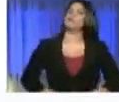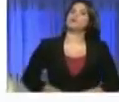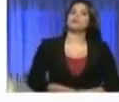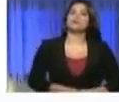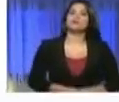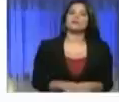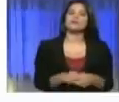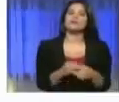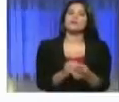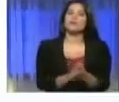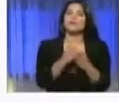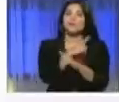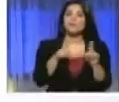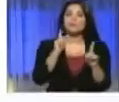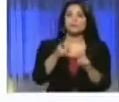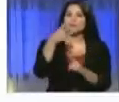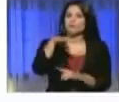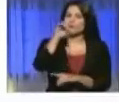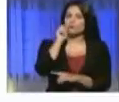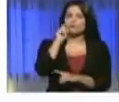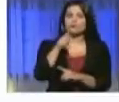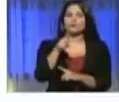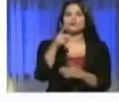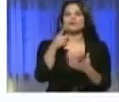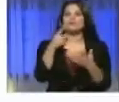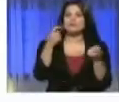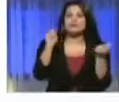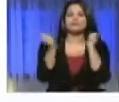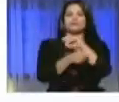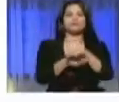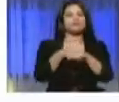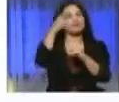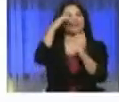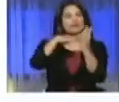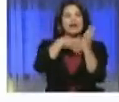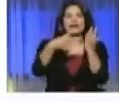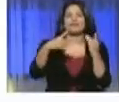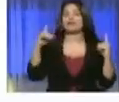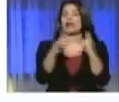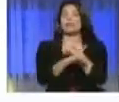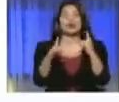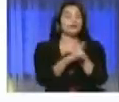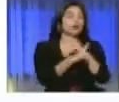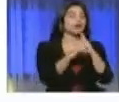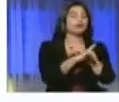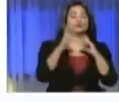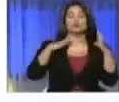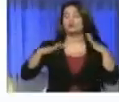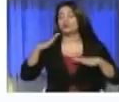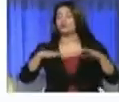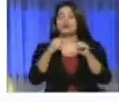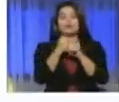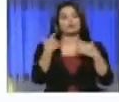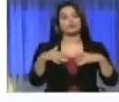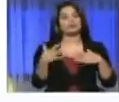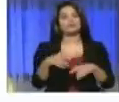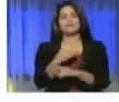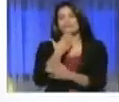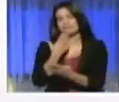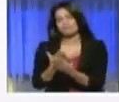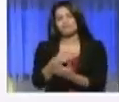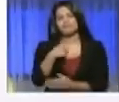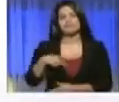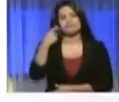hay que entender que esos cambios intensos de agenda y tanto trabajo. Gracias, China, gracias. Aquí